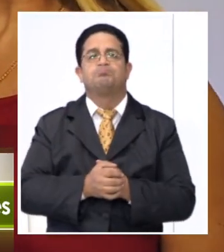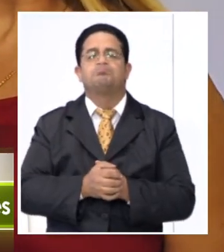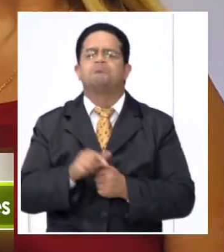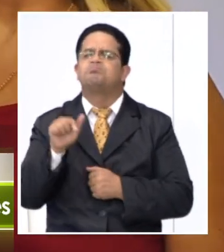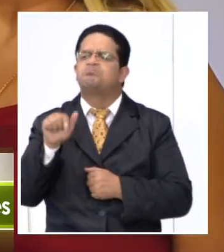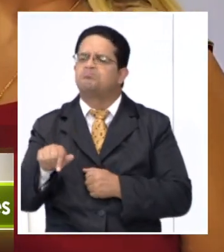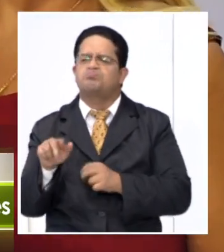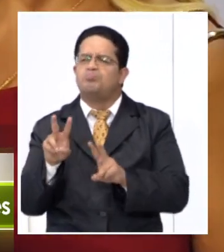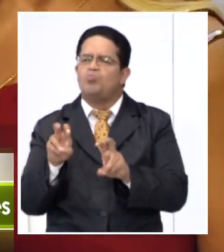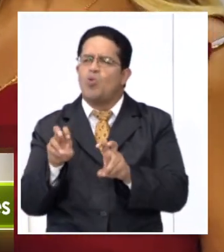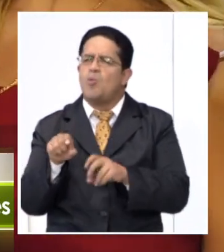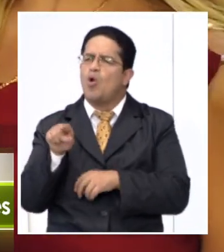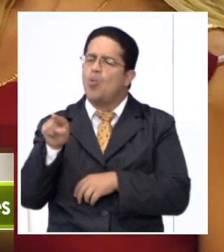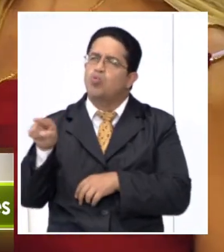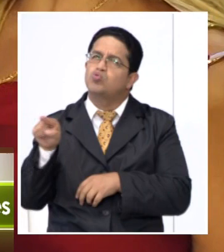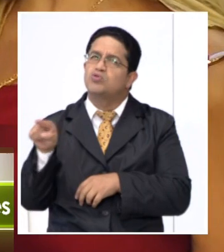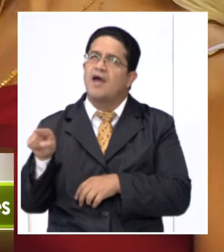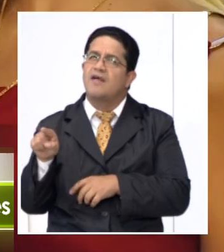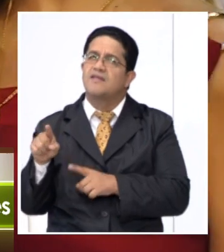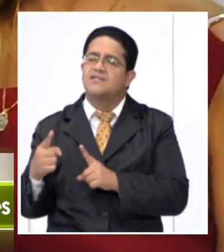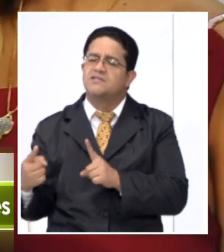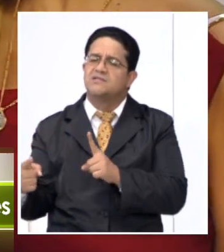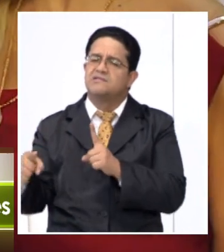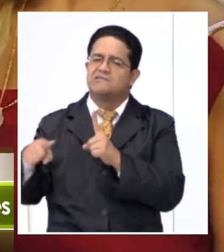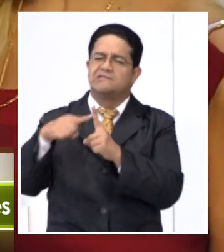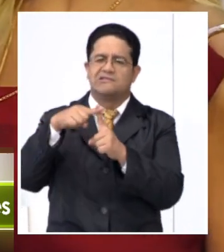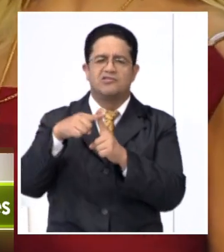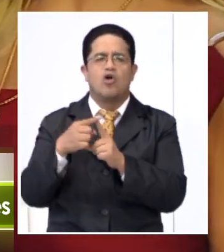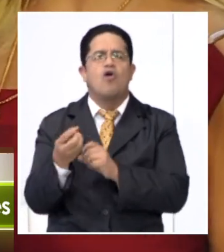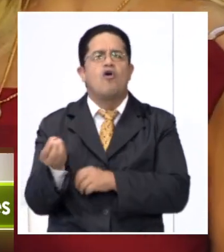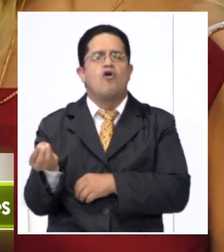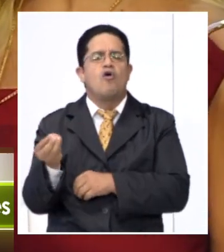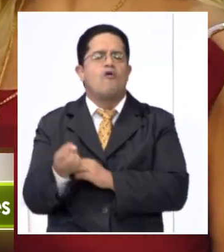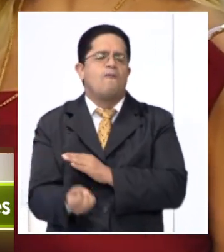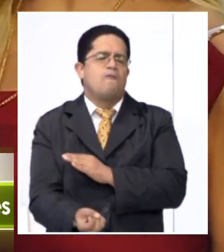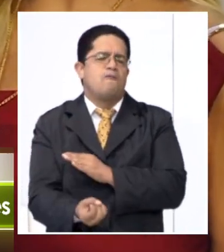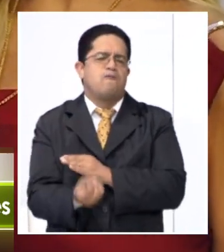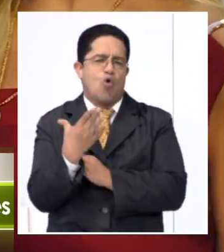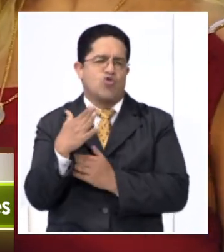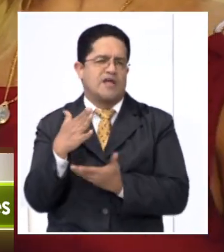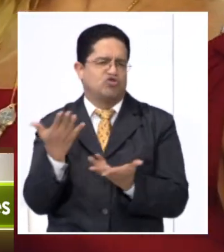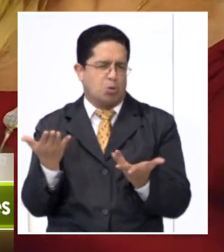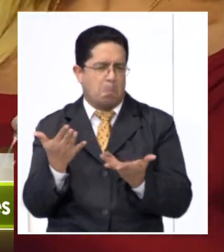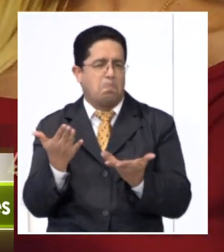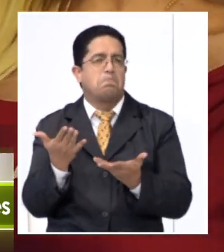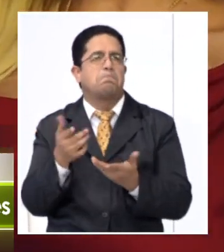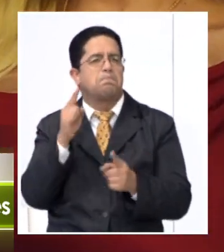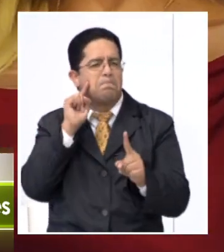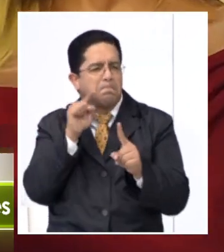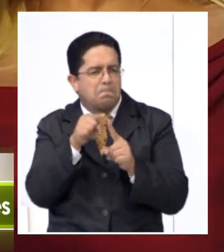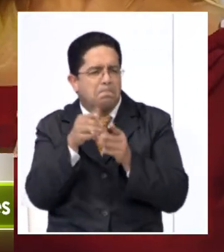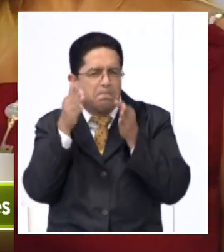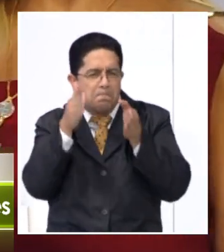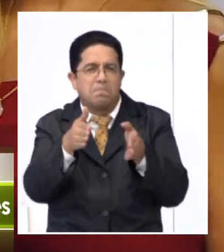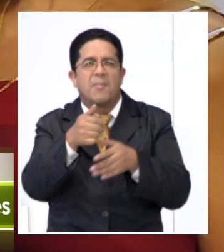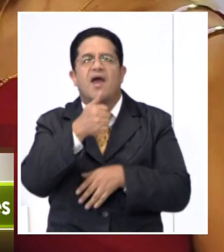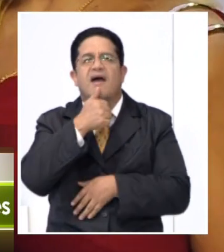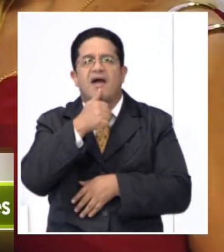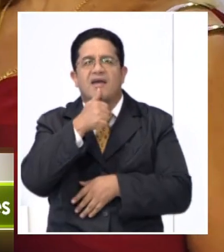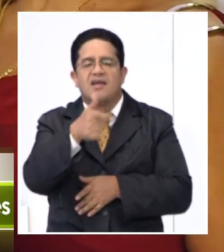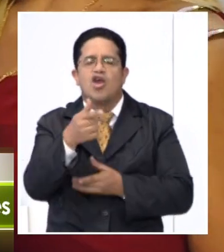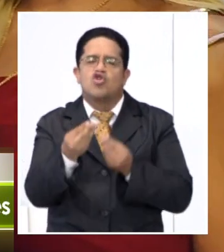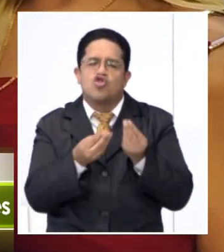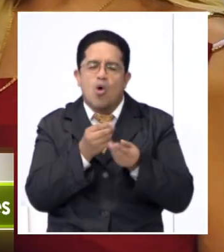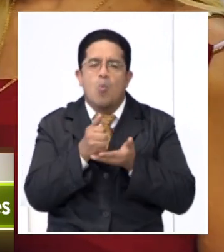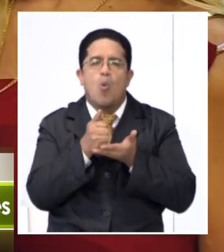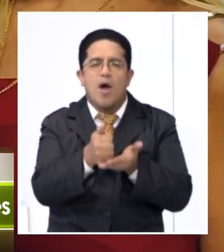nueva etapa ustedes suman una fundación. Yo quisiera que nos dé detalles sobre esta, para quiénes está dirigida y de qué forma van a